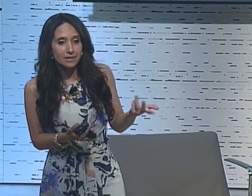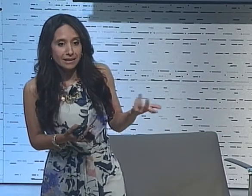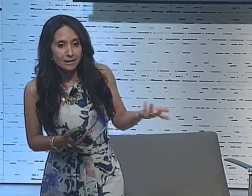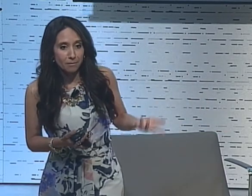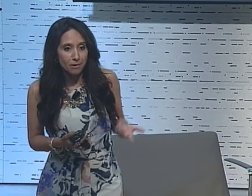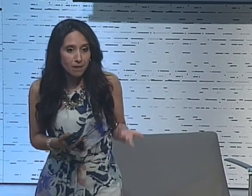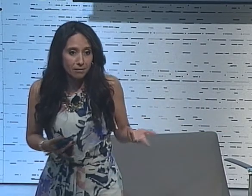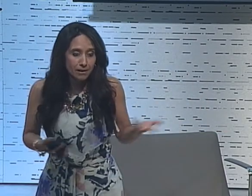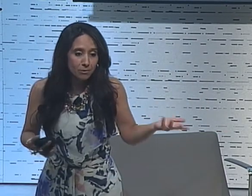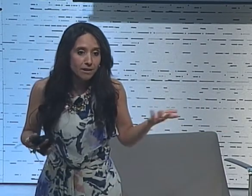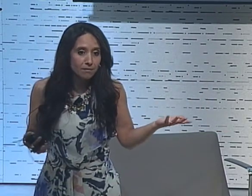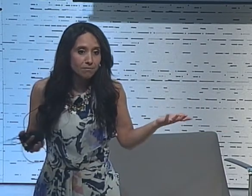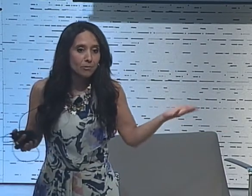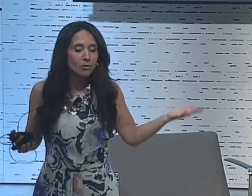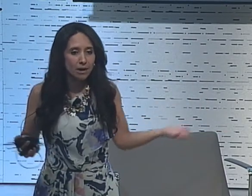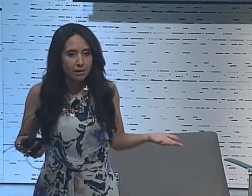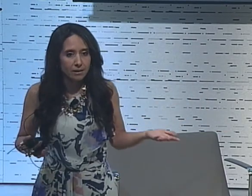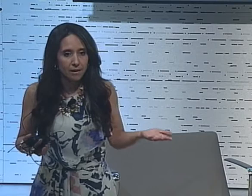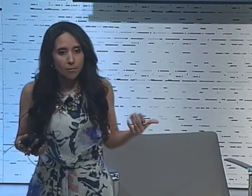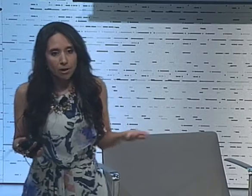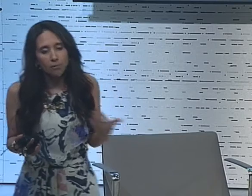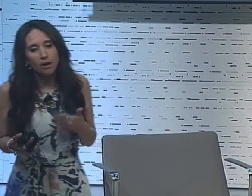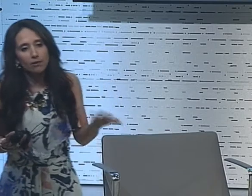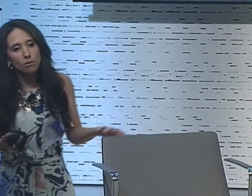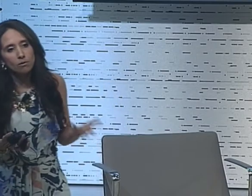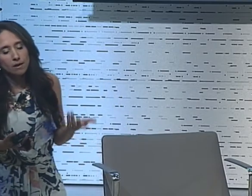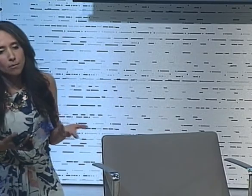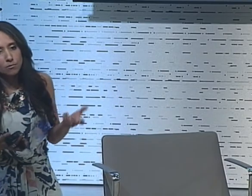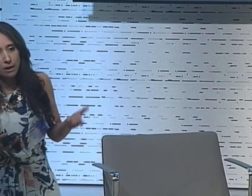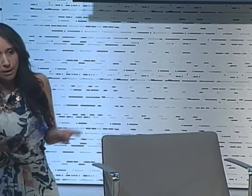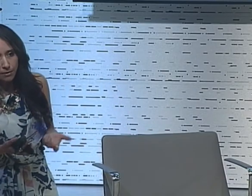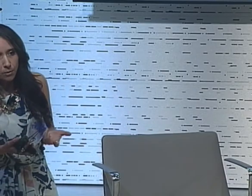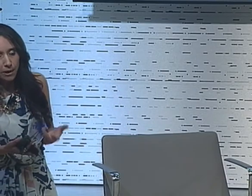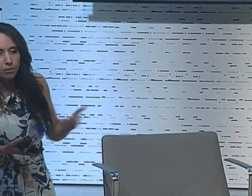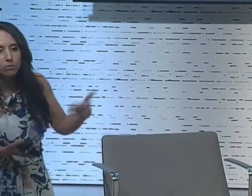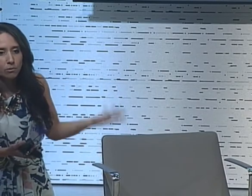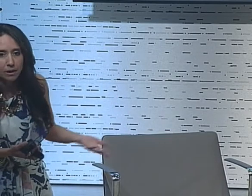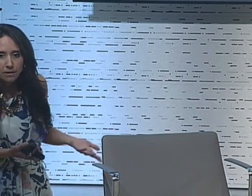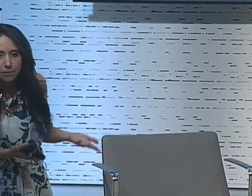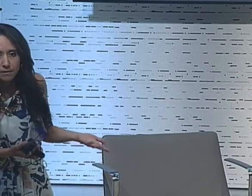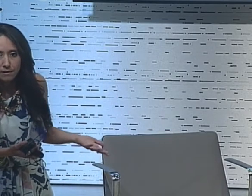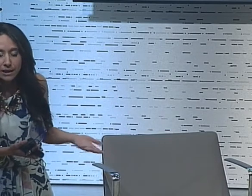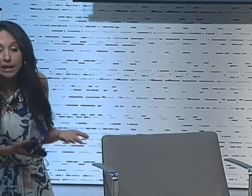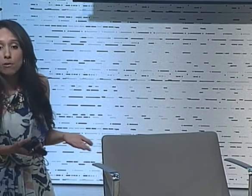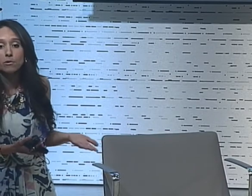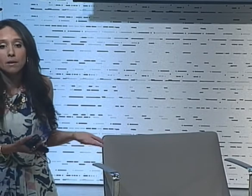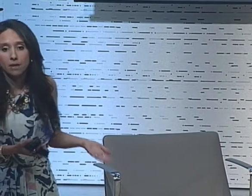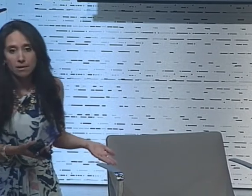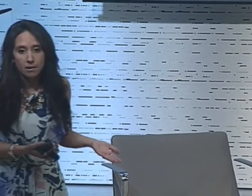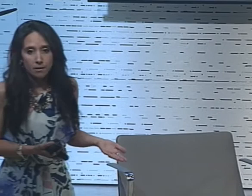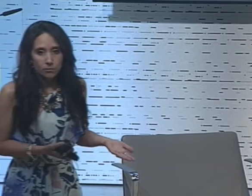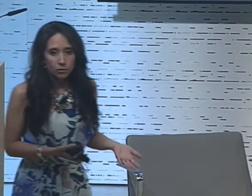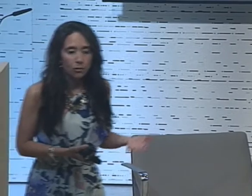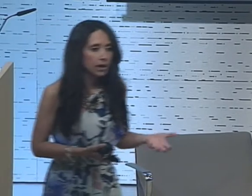ahora sí, como dicen, la sartén por el mango, las respuestas correctas. ¿Por qué? Porque ahora todos estamos trabajando para construir ese aprendizaje, y el alumno